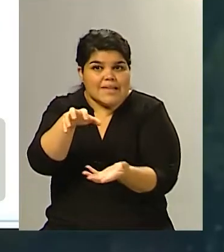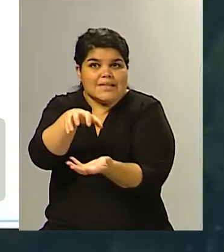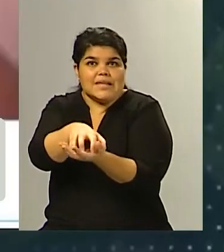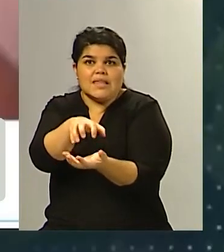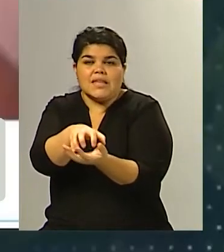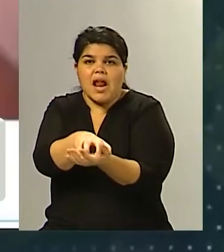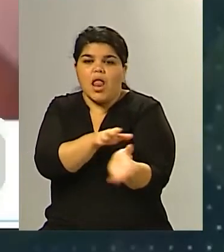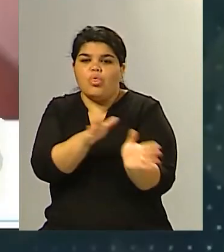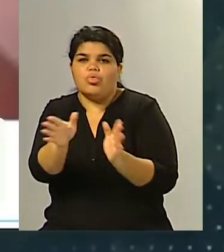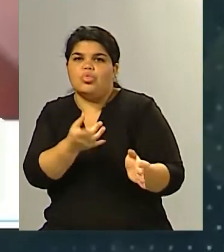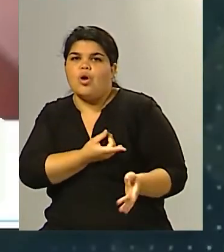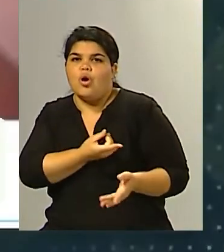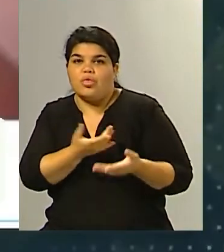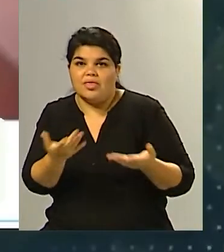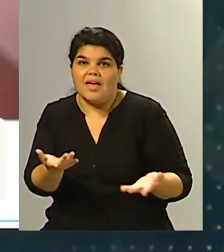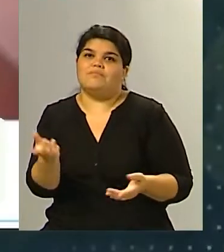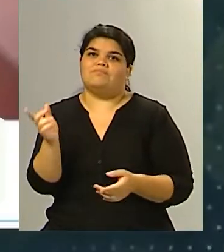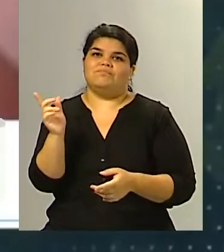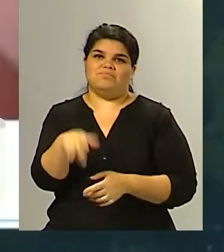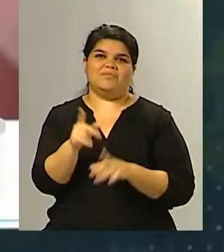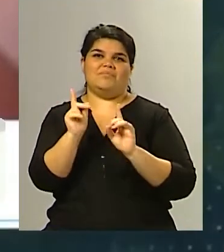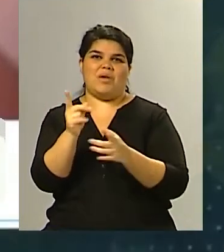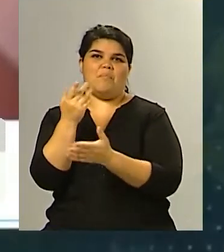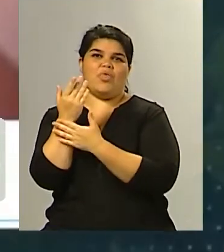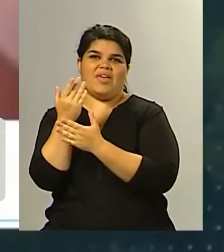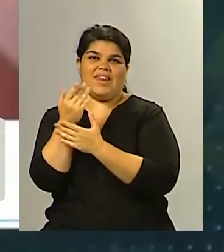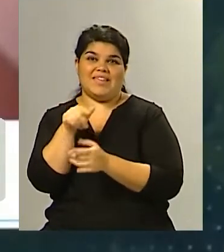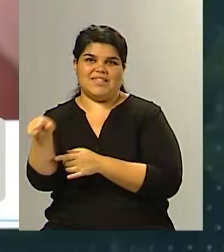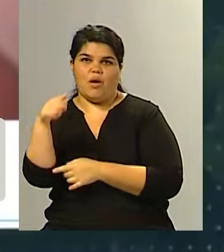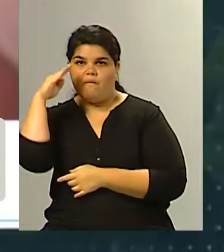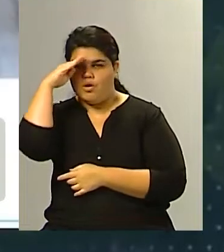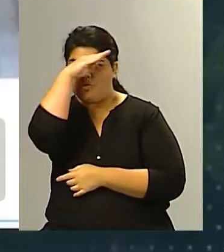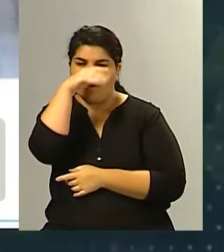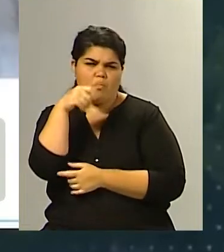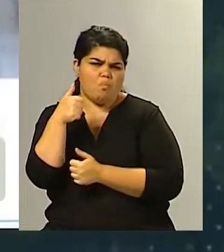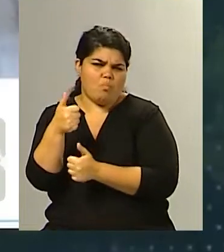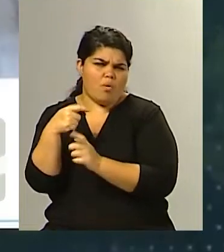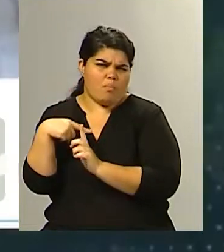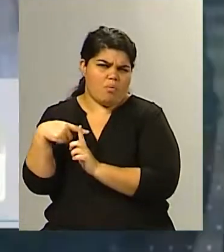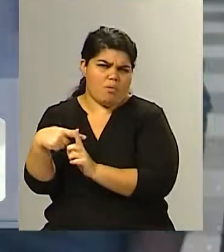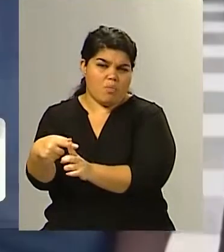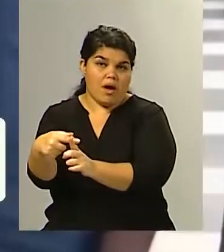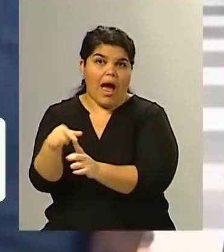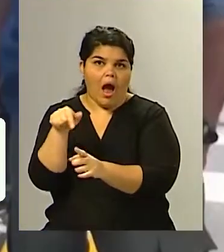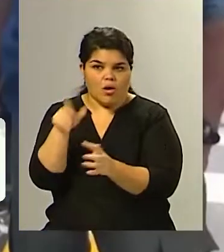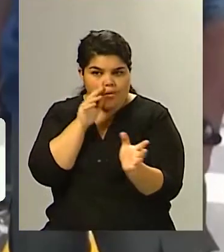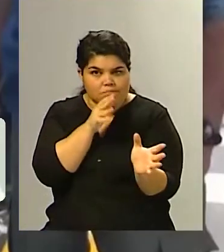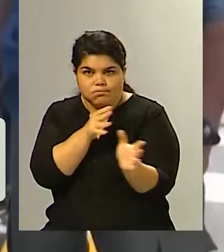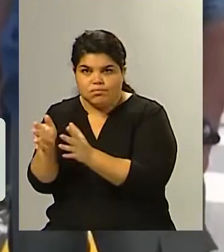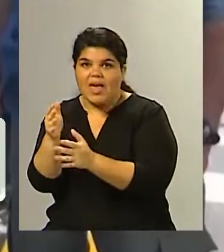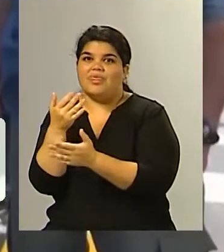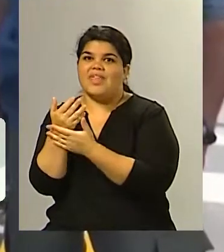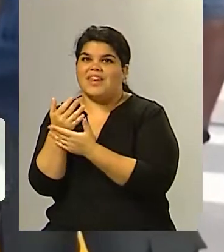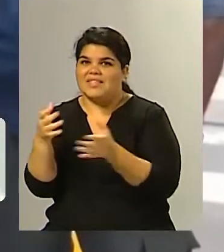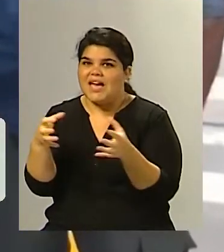derecha, que es donde le fue muy bien a Bolsonaro. Esta es una primera cuestión. Una segunda cuestión.